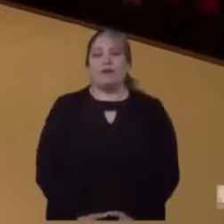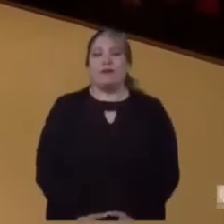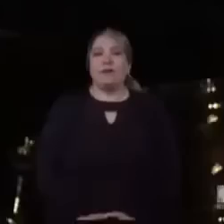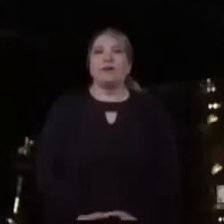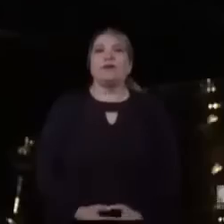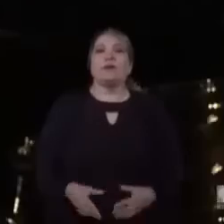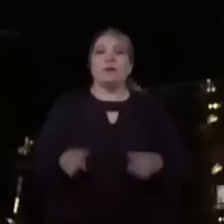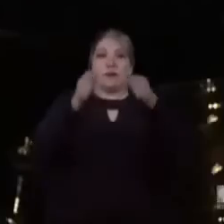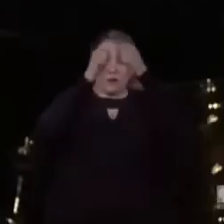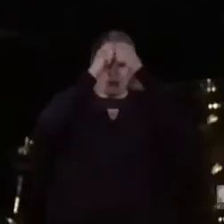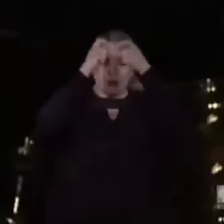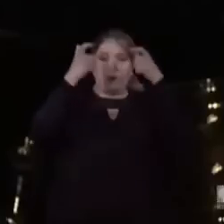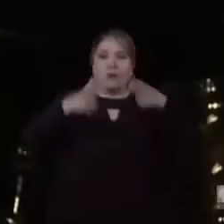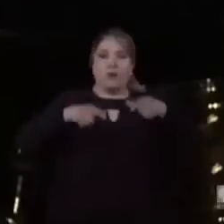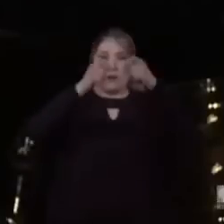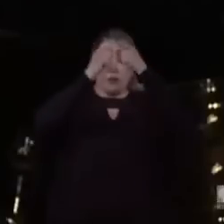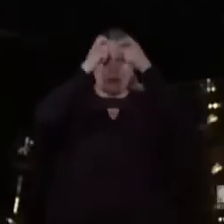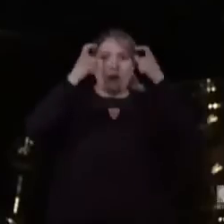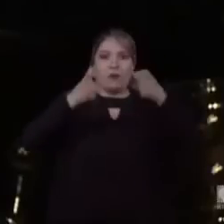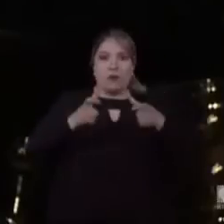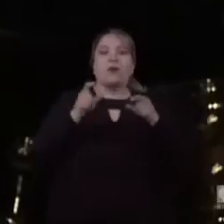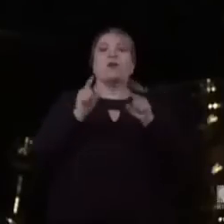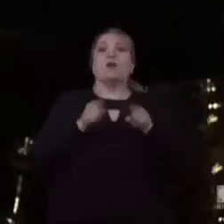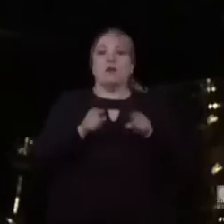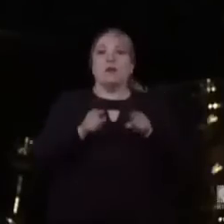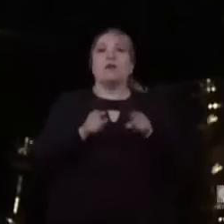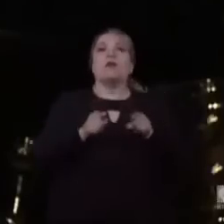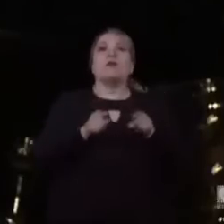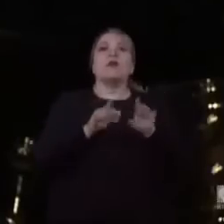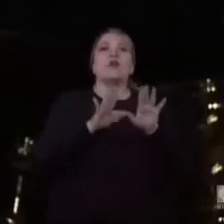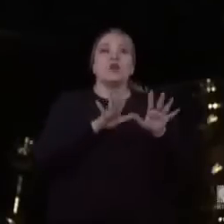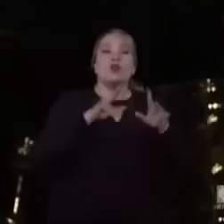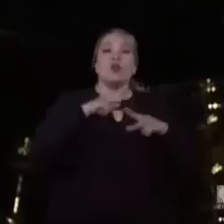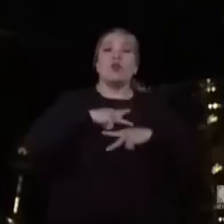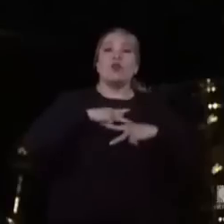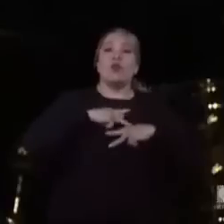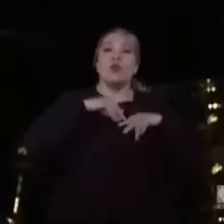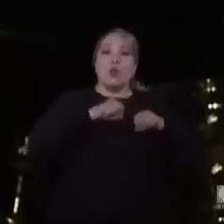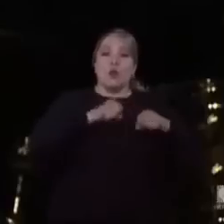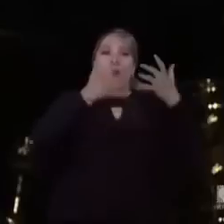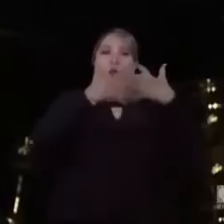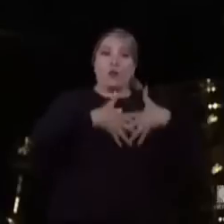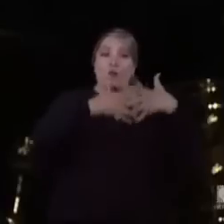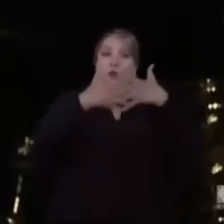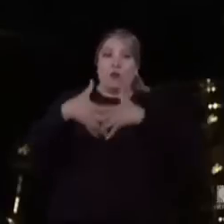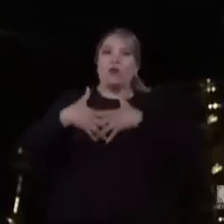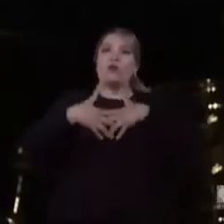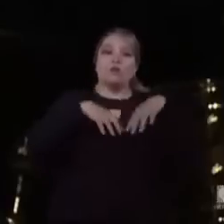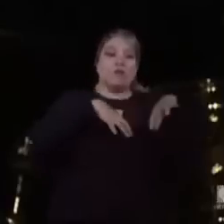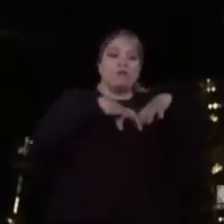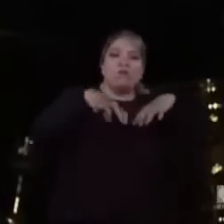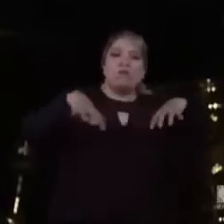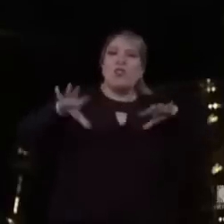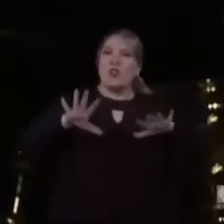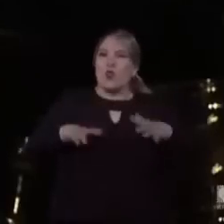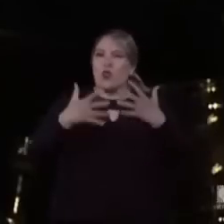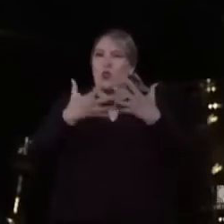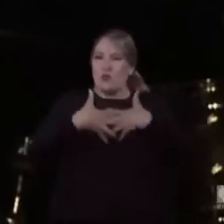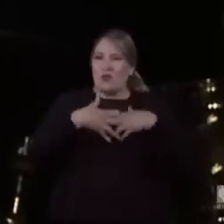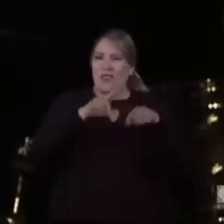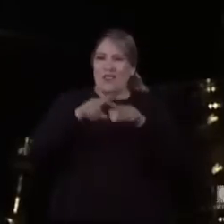Al Estado y particularmente al empresariado de los grandes proyectos